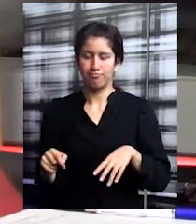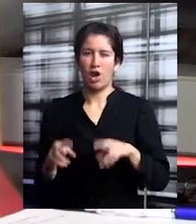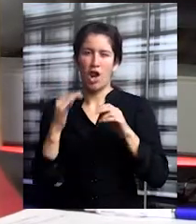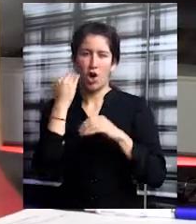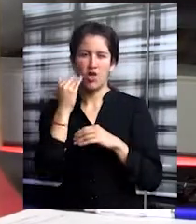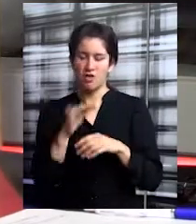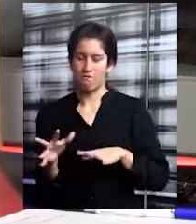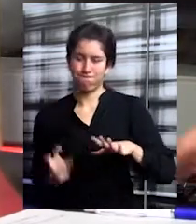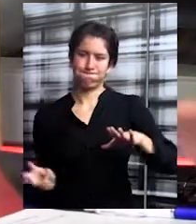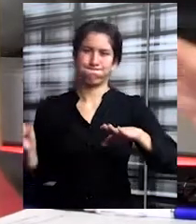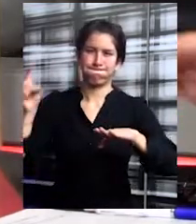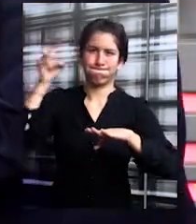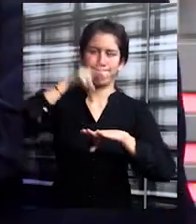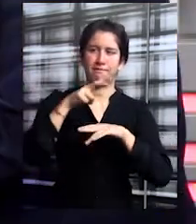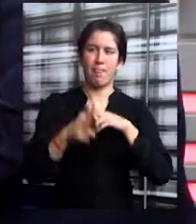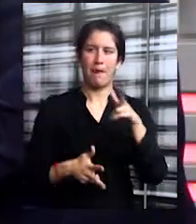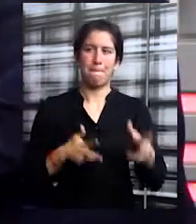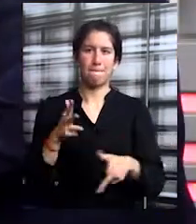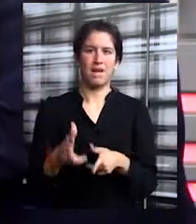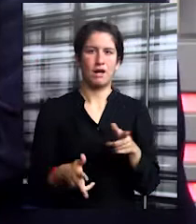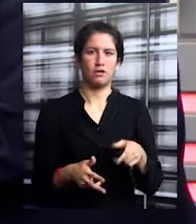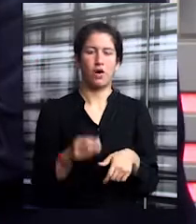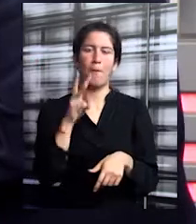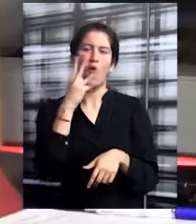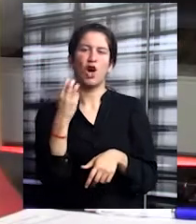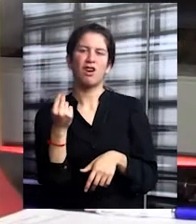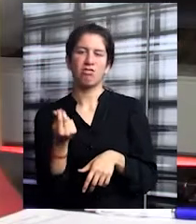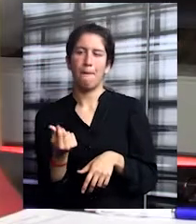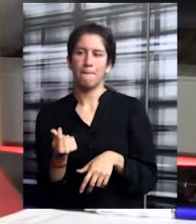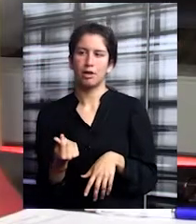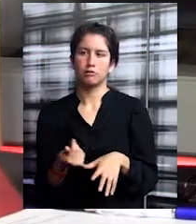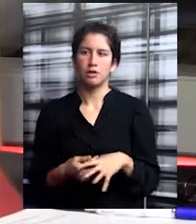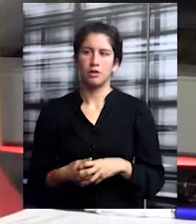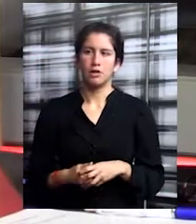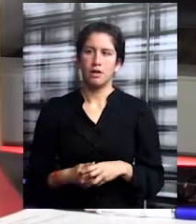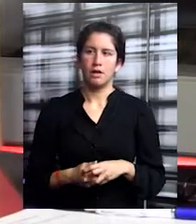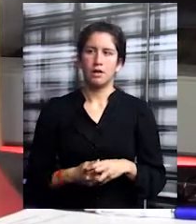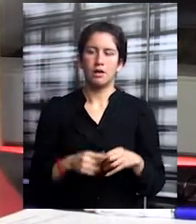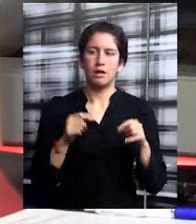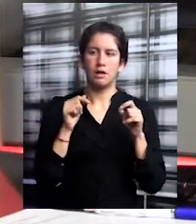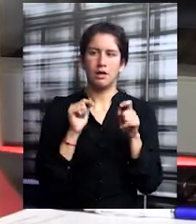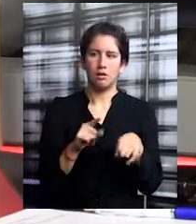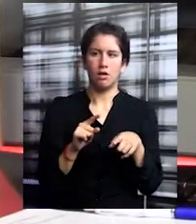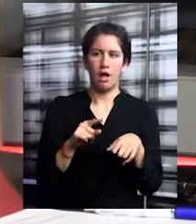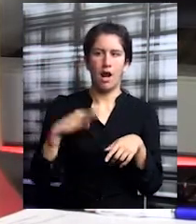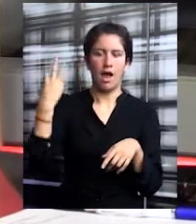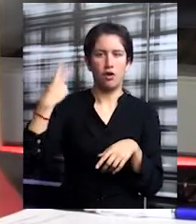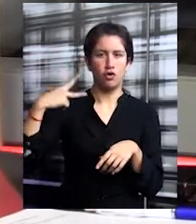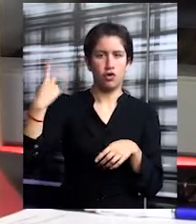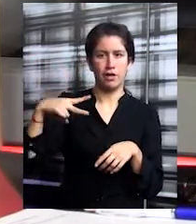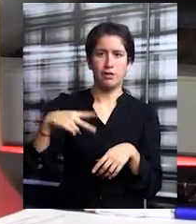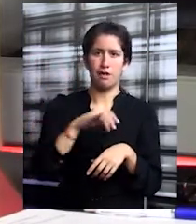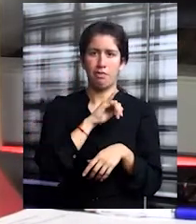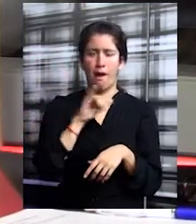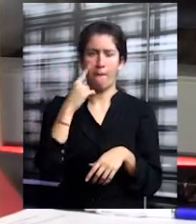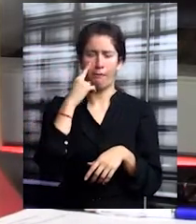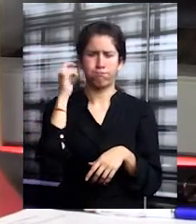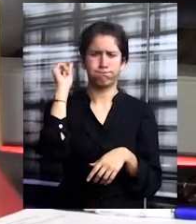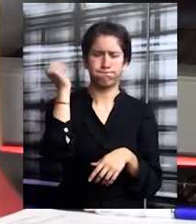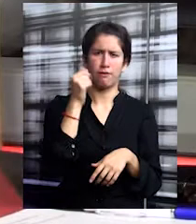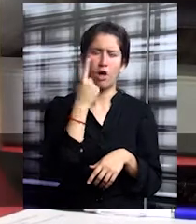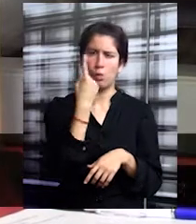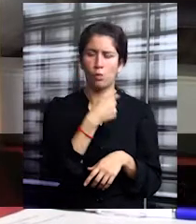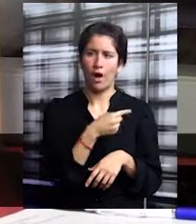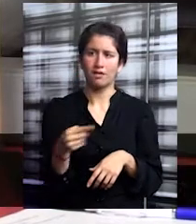tema del metro. Los 30 pesos, la evasión de los 30 pesos. Pero si uno hace una cronología de la noticia se va a dar cuenta que una semana antes o 2